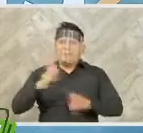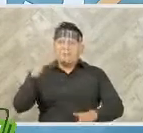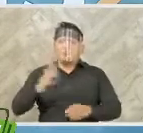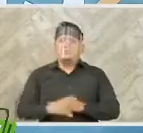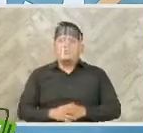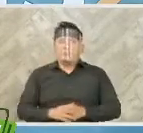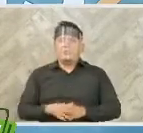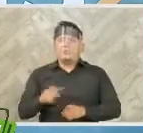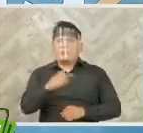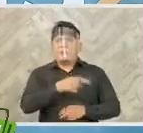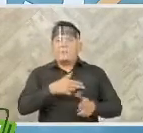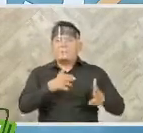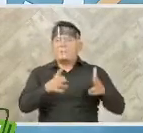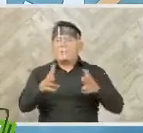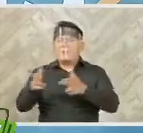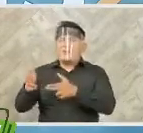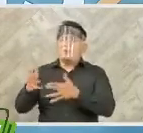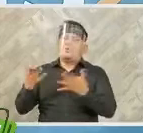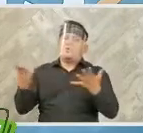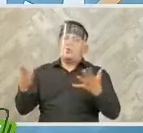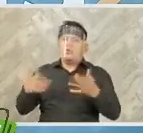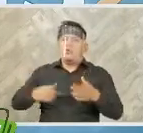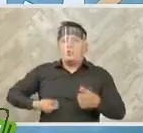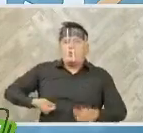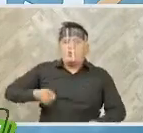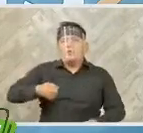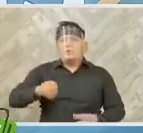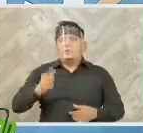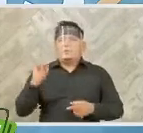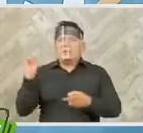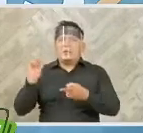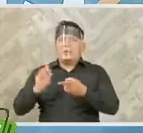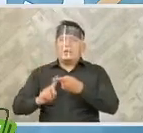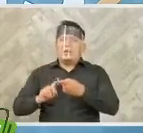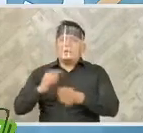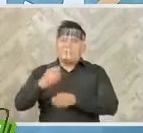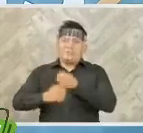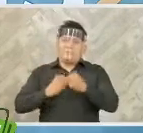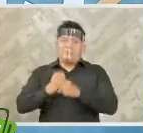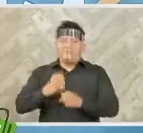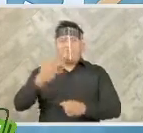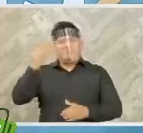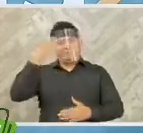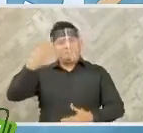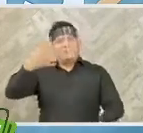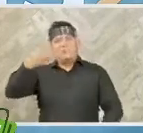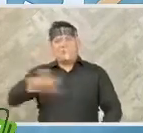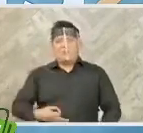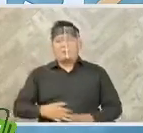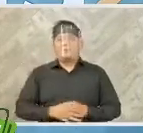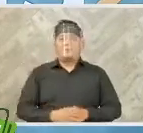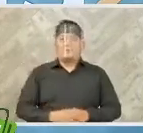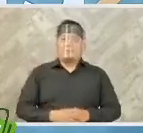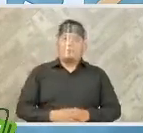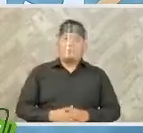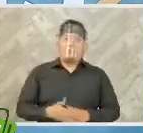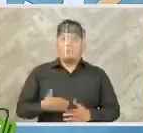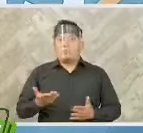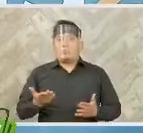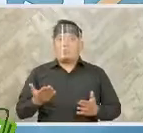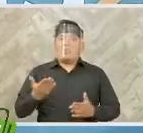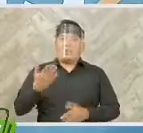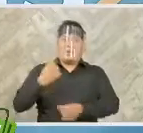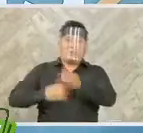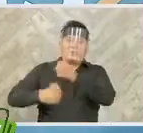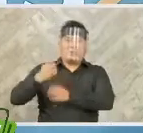índices de criminalidad en los últimos años. Hay que ser honestos con la ciudadanía. Tuvimos un balance en rojo el